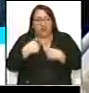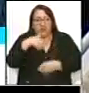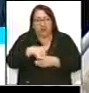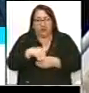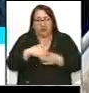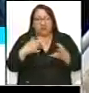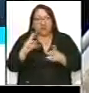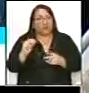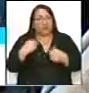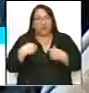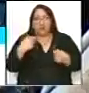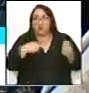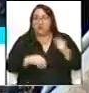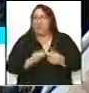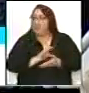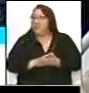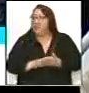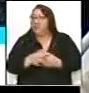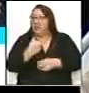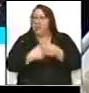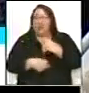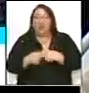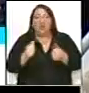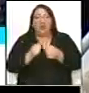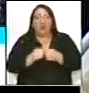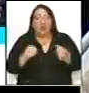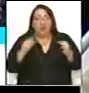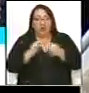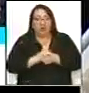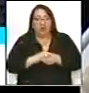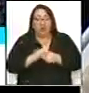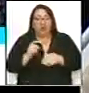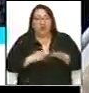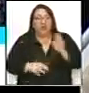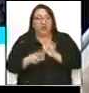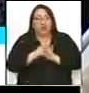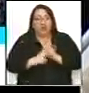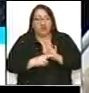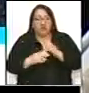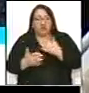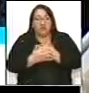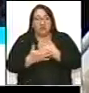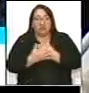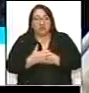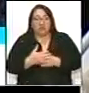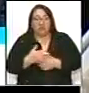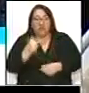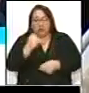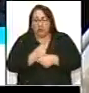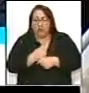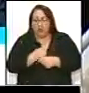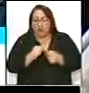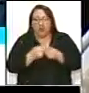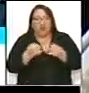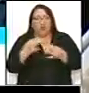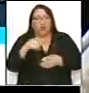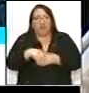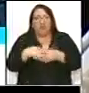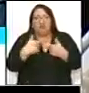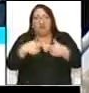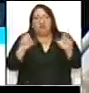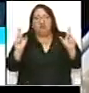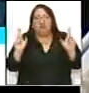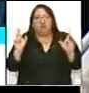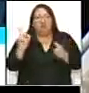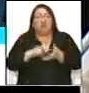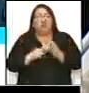candidaturas donde no tengan presencia, en lugar de fortalecer una alianza con un movimiento regional cercano, los obligamos a tener la candidatura que sea, con tal